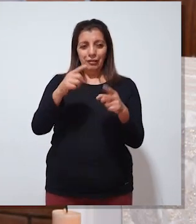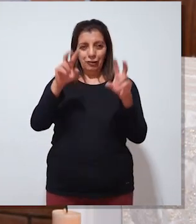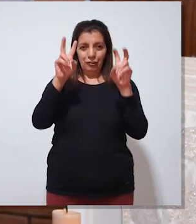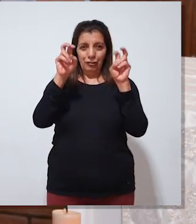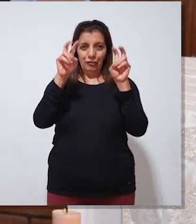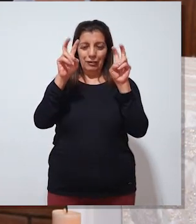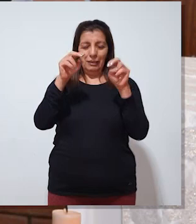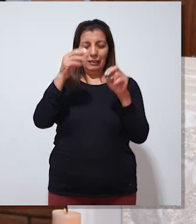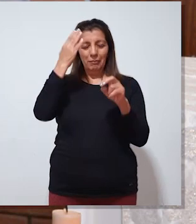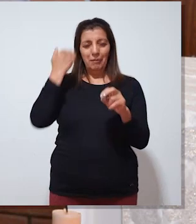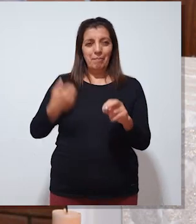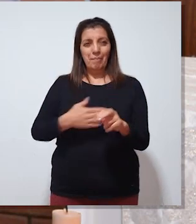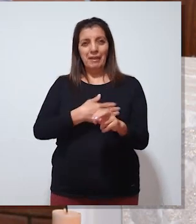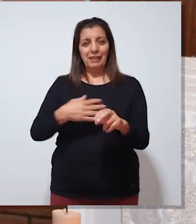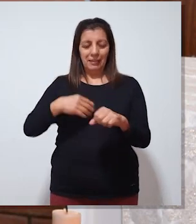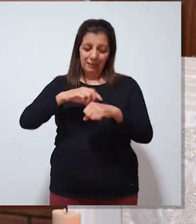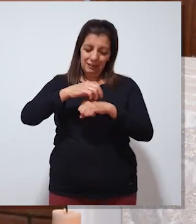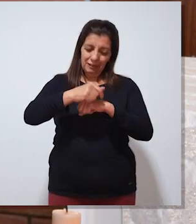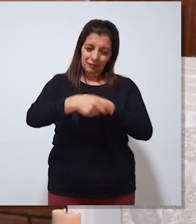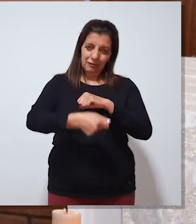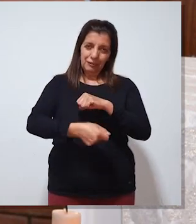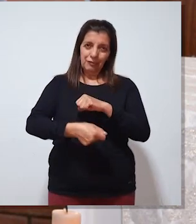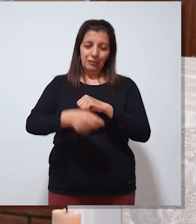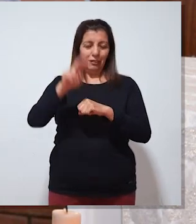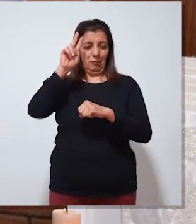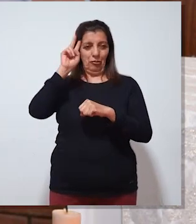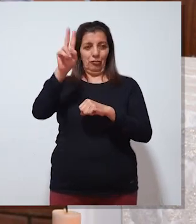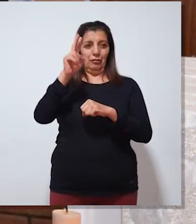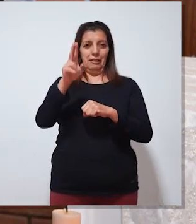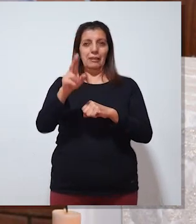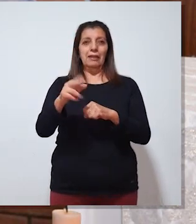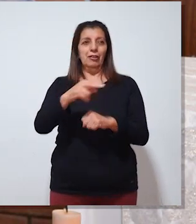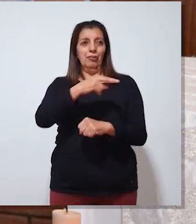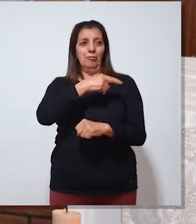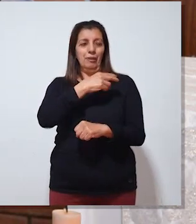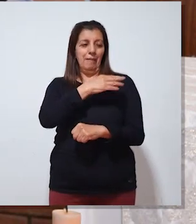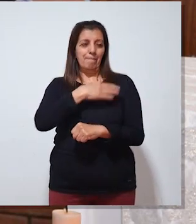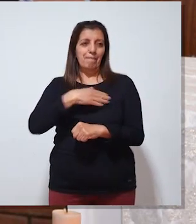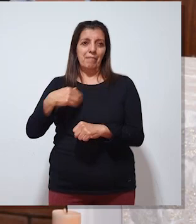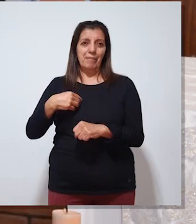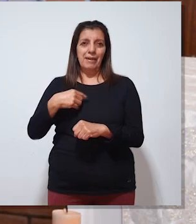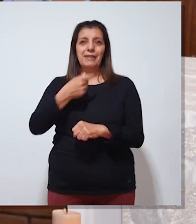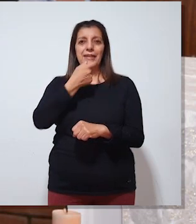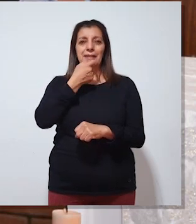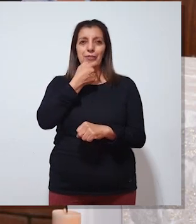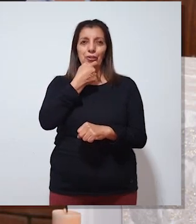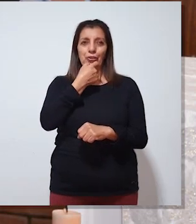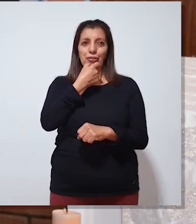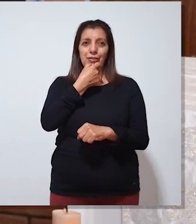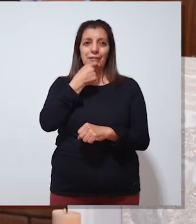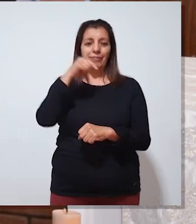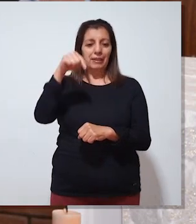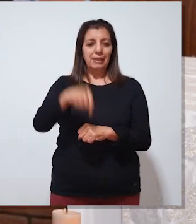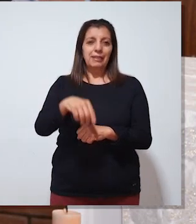iglesia cercana y en comunión, queremos honrarla como patrona de nuestra arquidiócesis. En esta